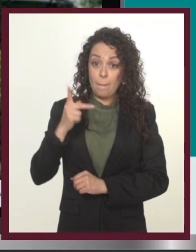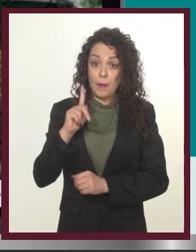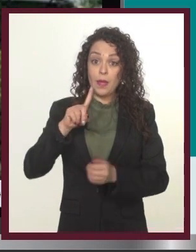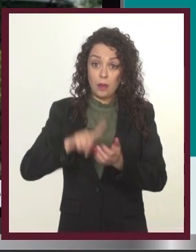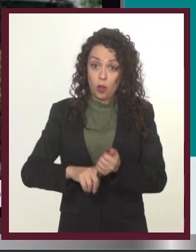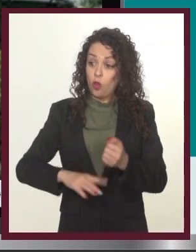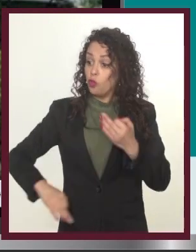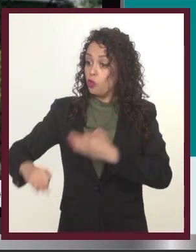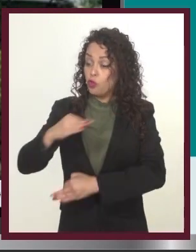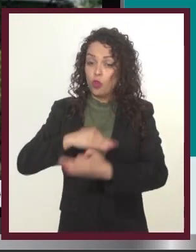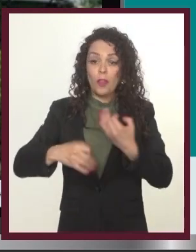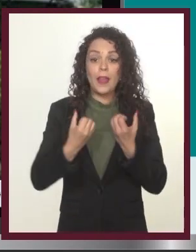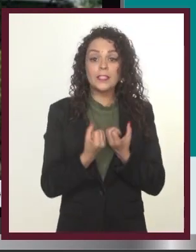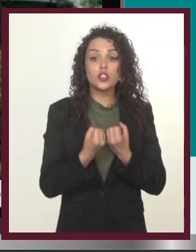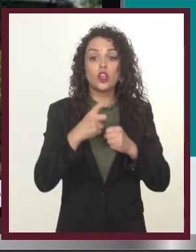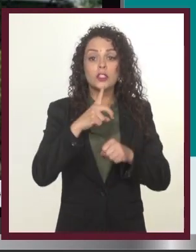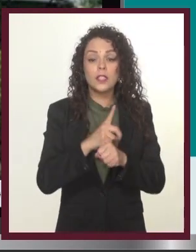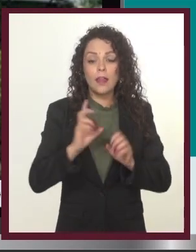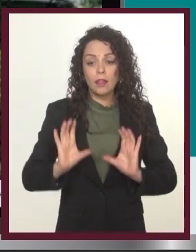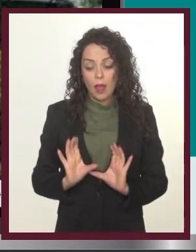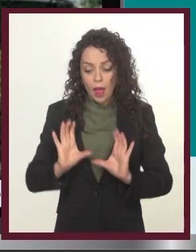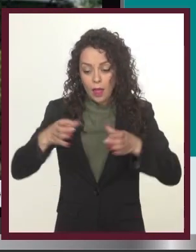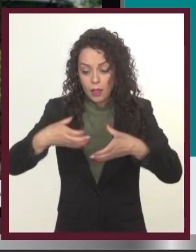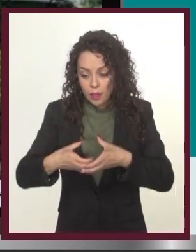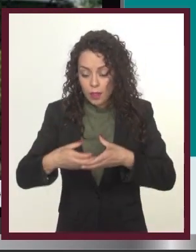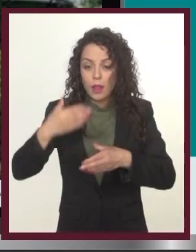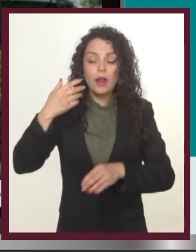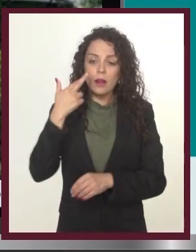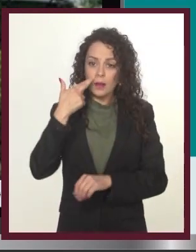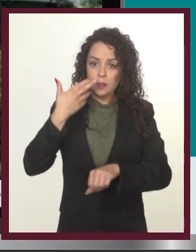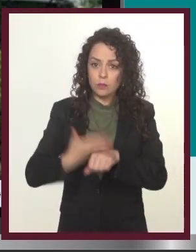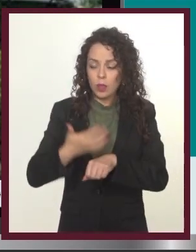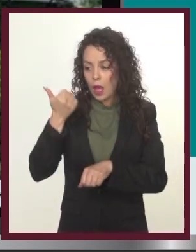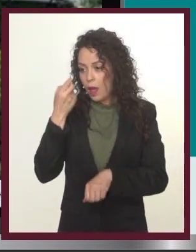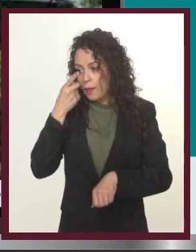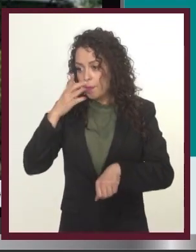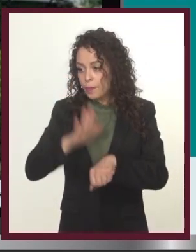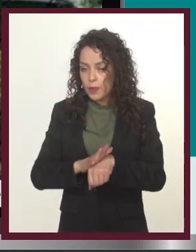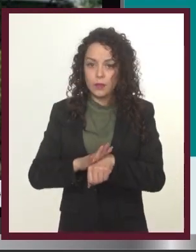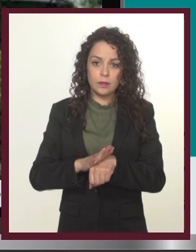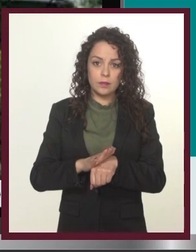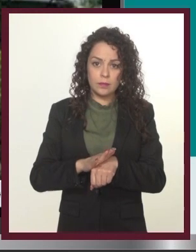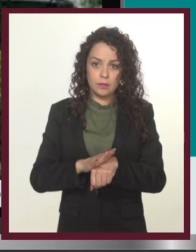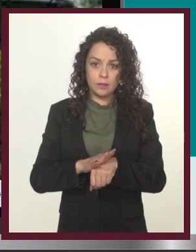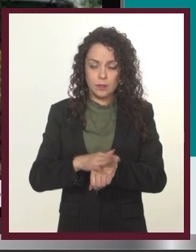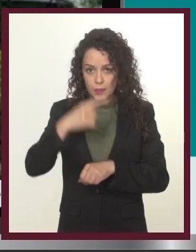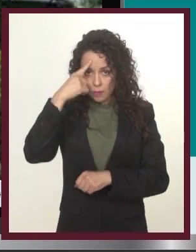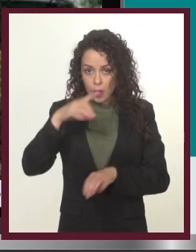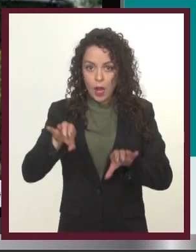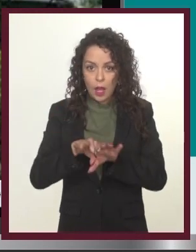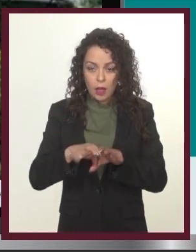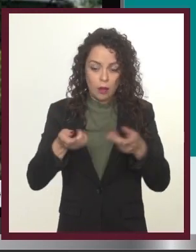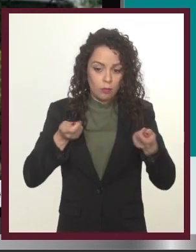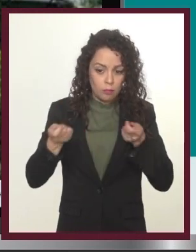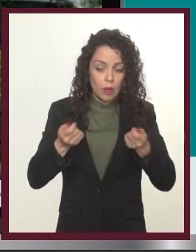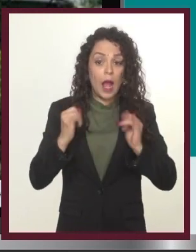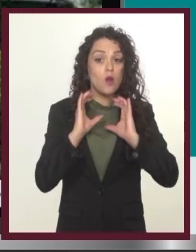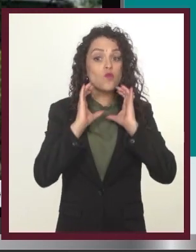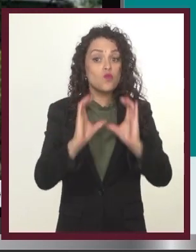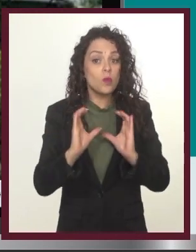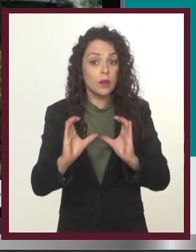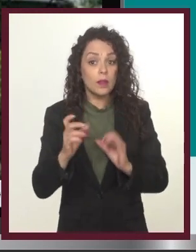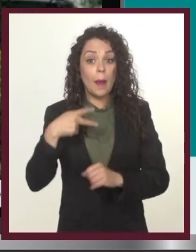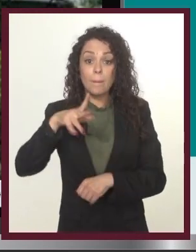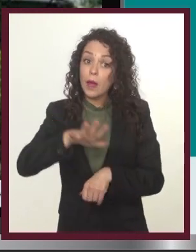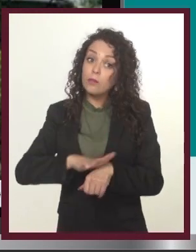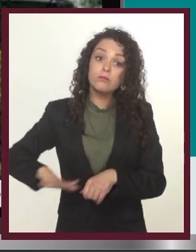pero es la sociedad en su conjunto. O sea, a ellos les corresponde la administración y tener la responsabilidad del manejo y del cuidado. Pero